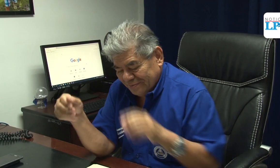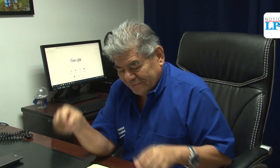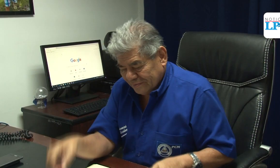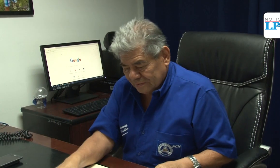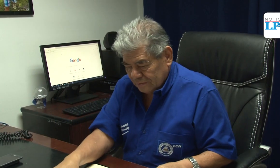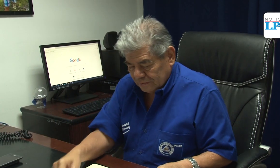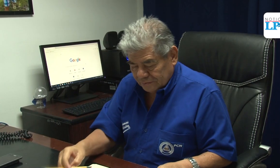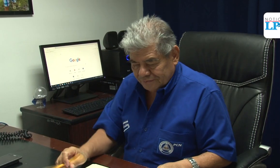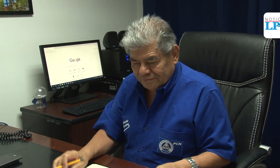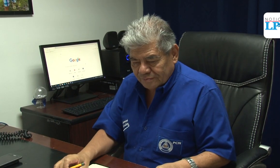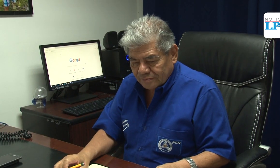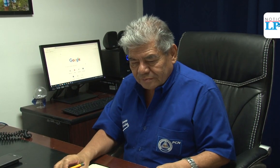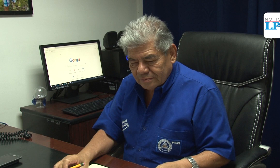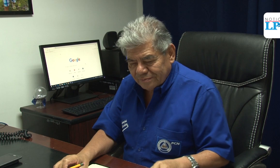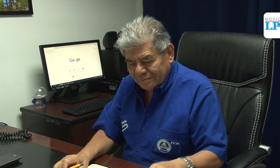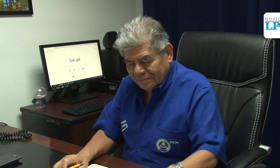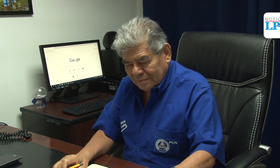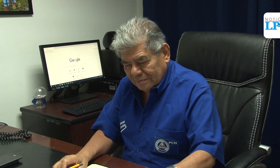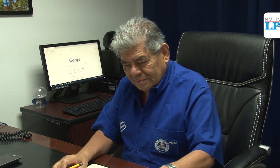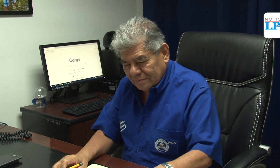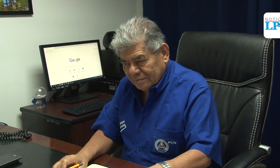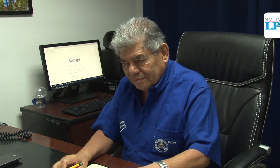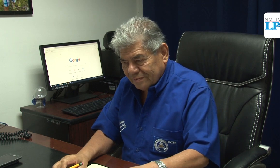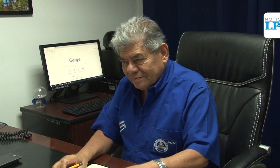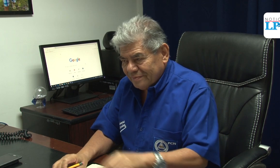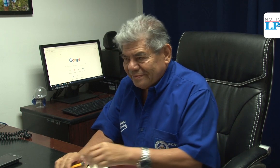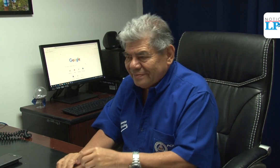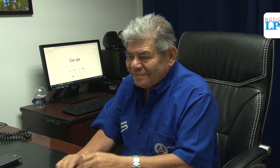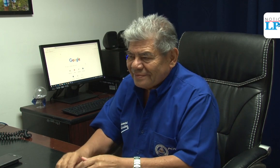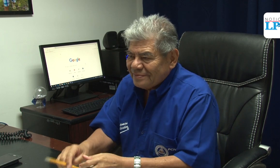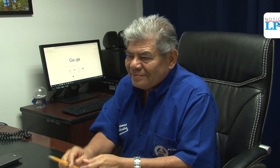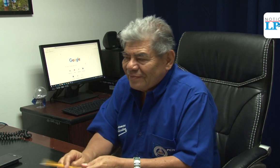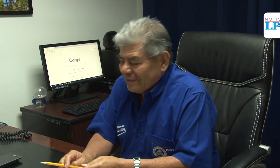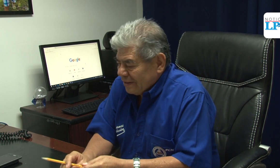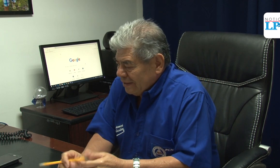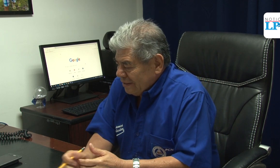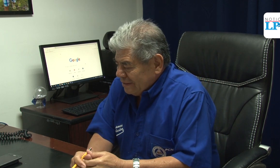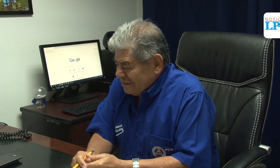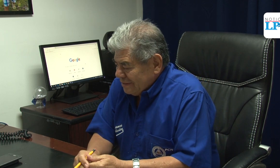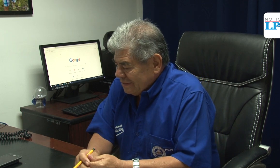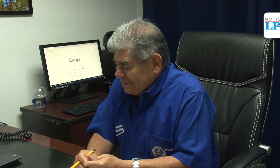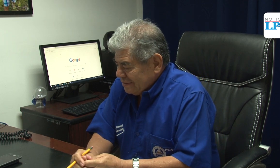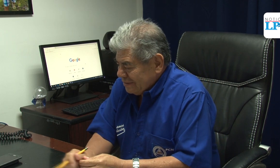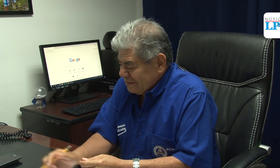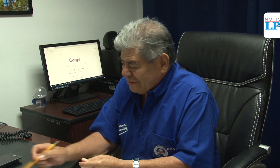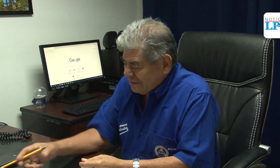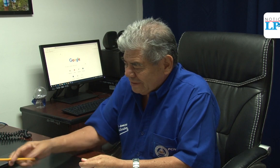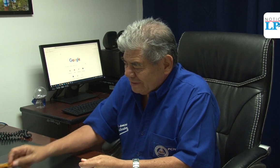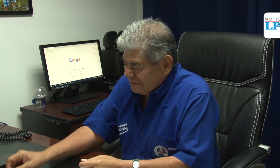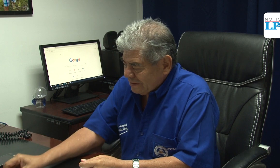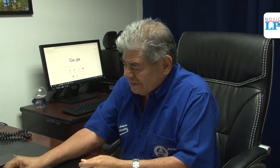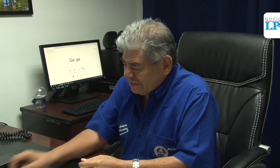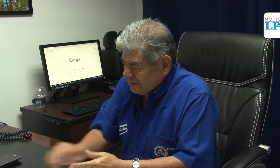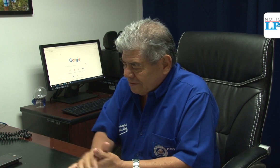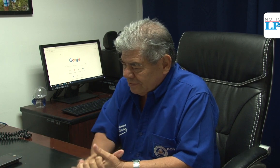por su parte el diputado raúl beltrán bonilla consideró que la solicitud de dichos archivos se está